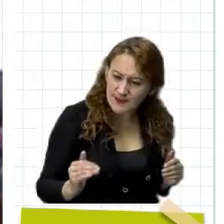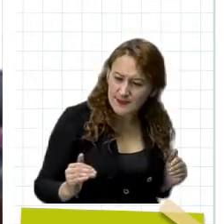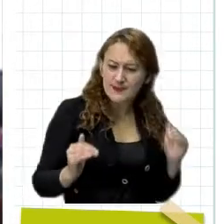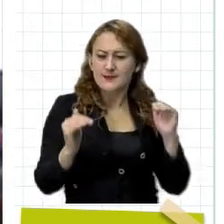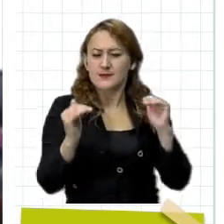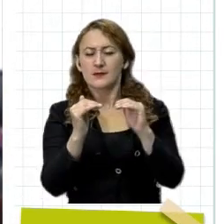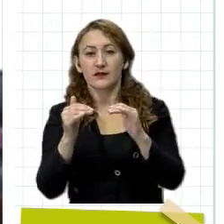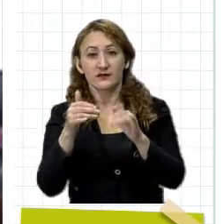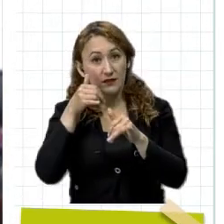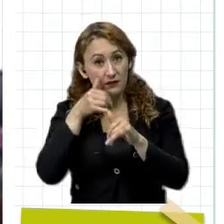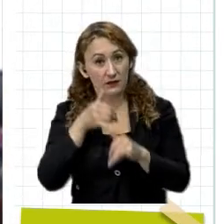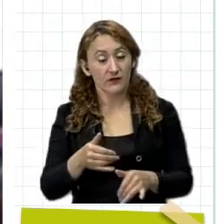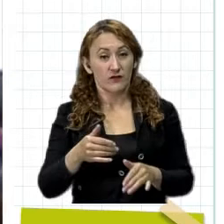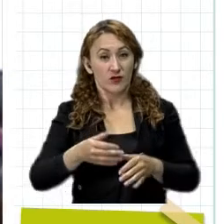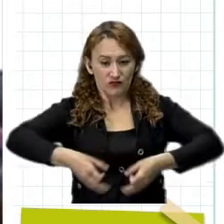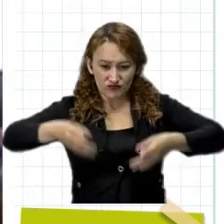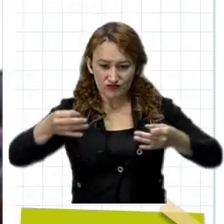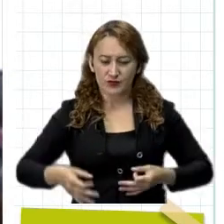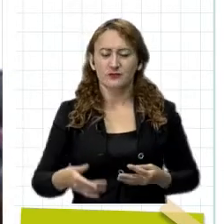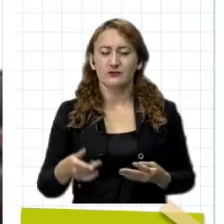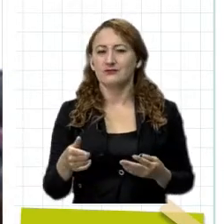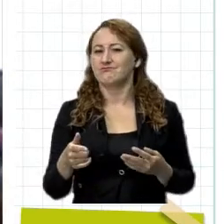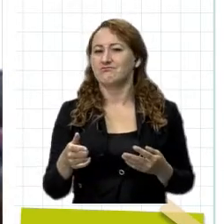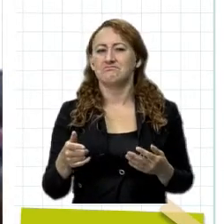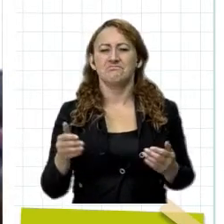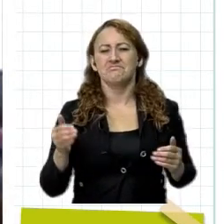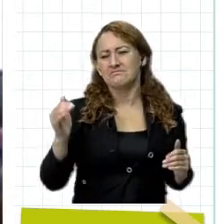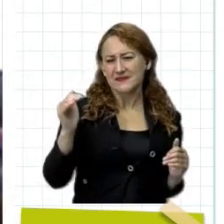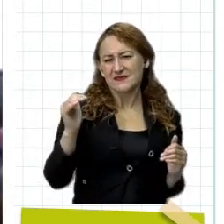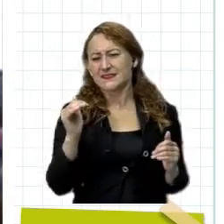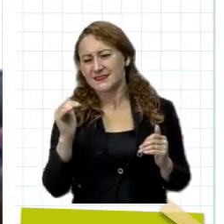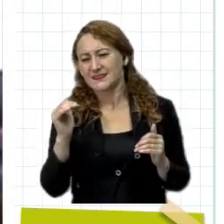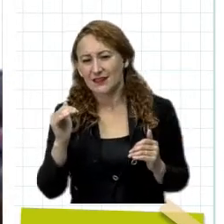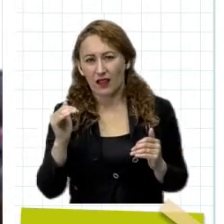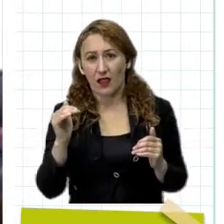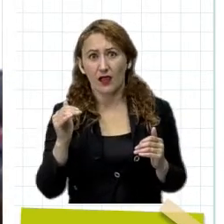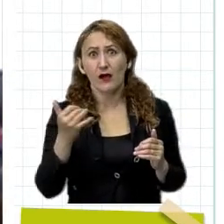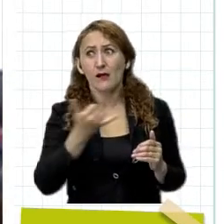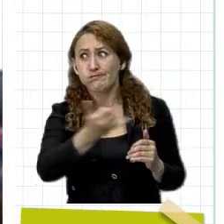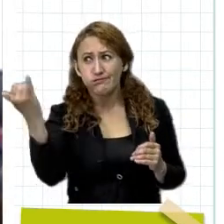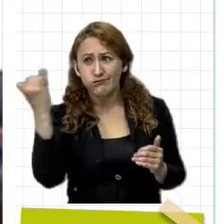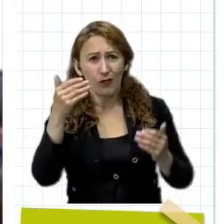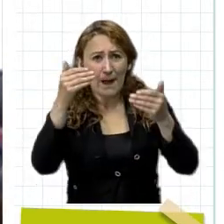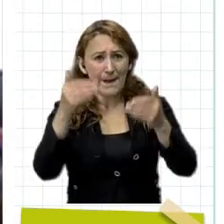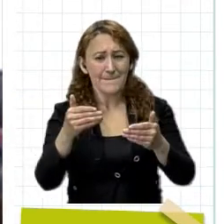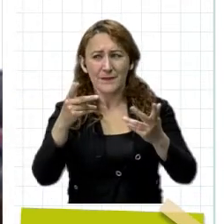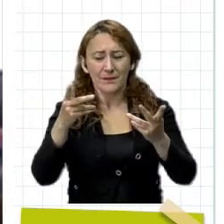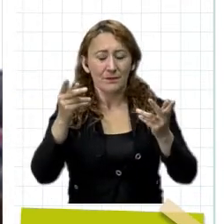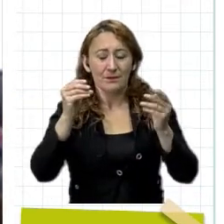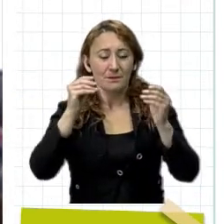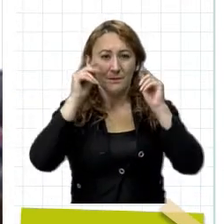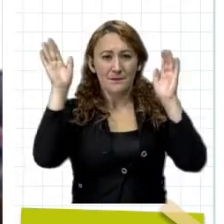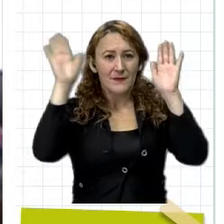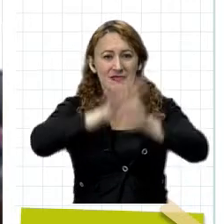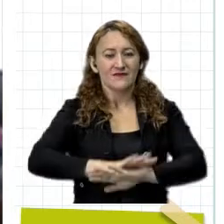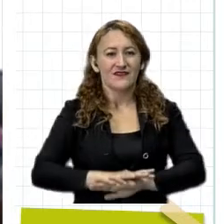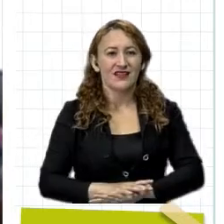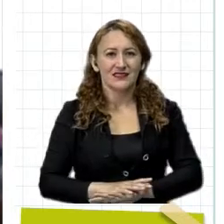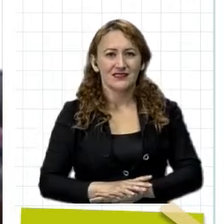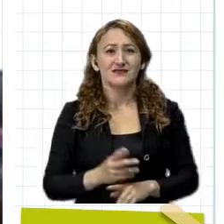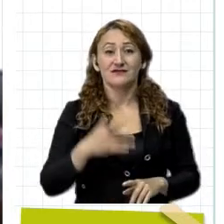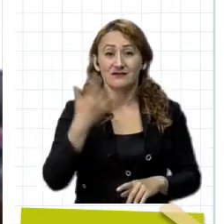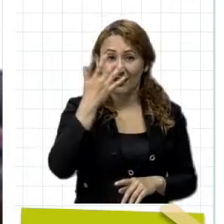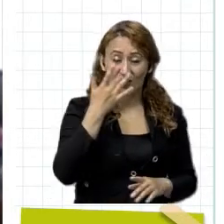o intelectual puro se acortaban en las fronteras invisibles que separan a la mayoría de los negros e indios de los